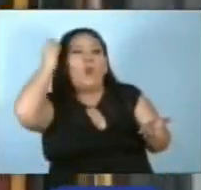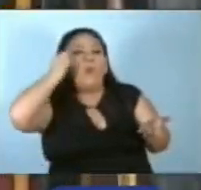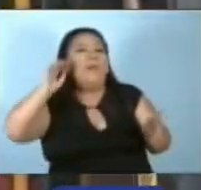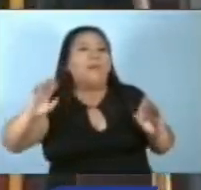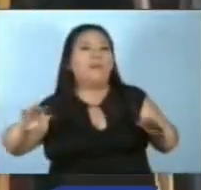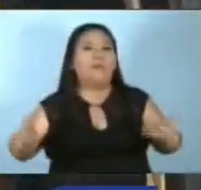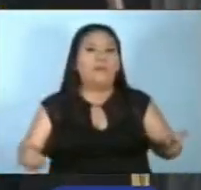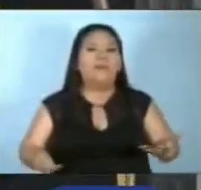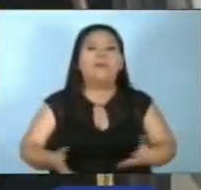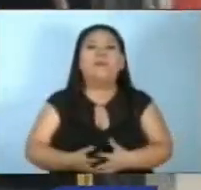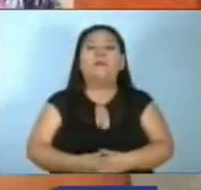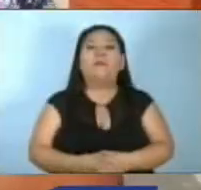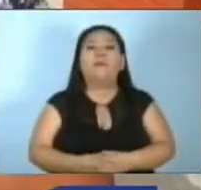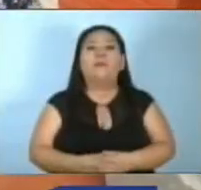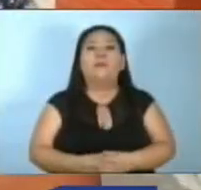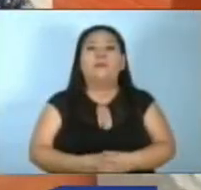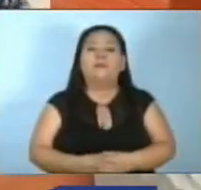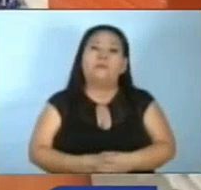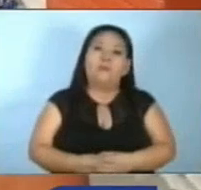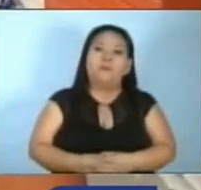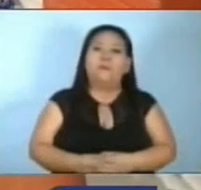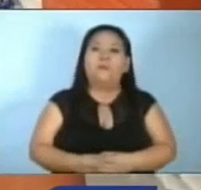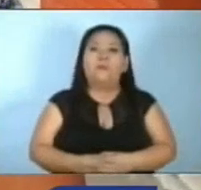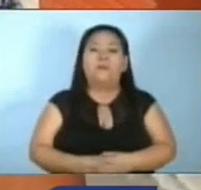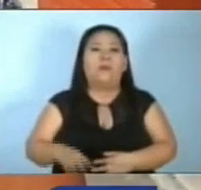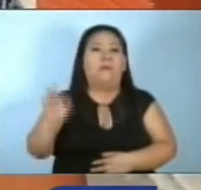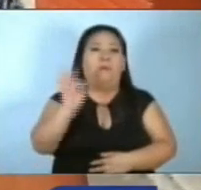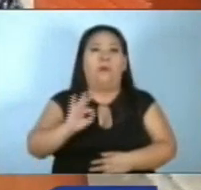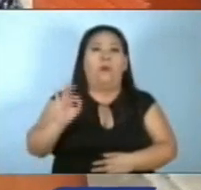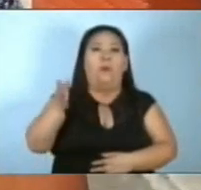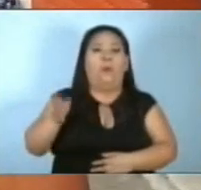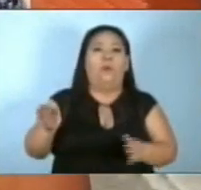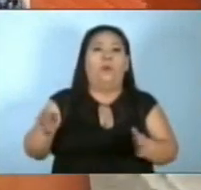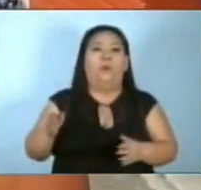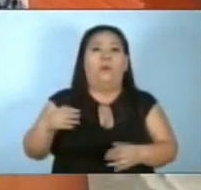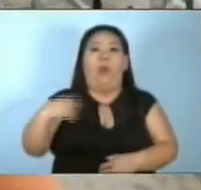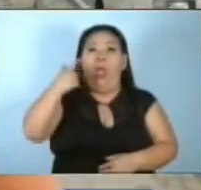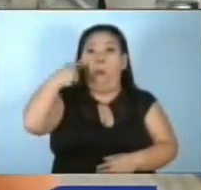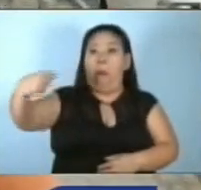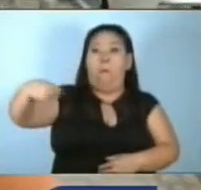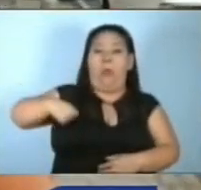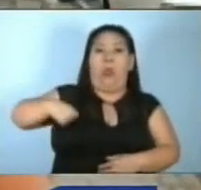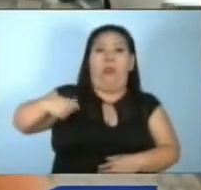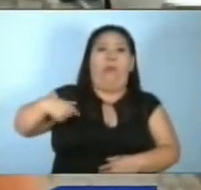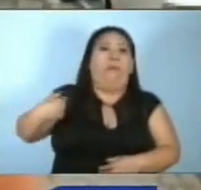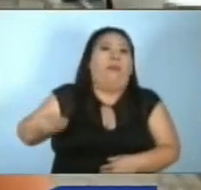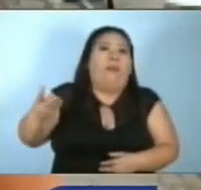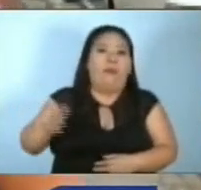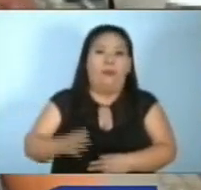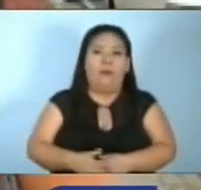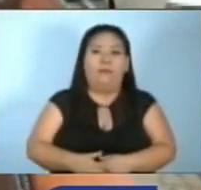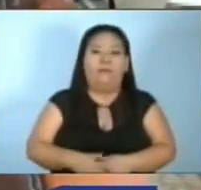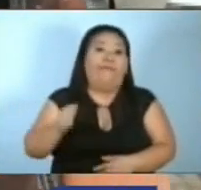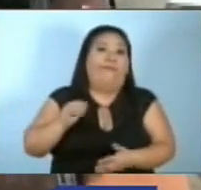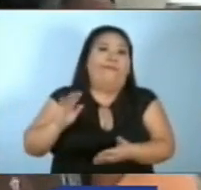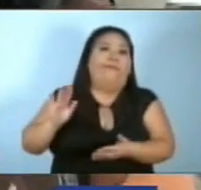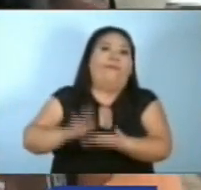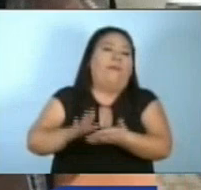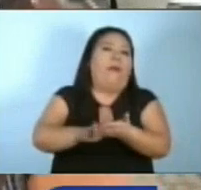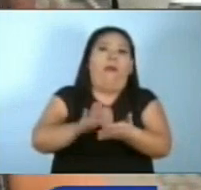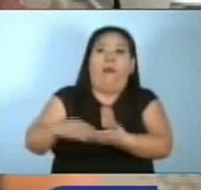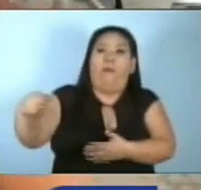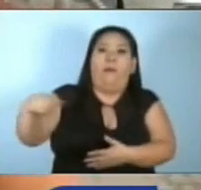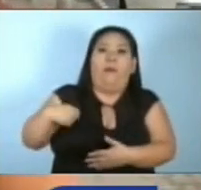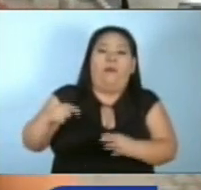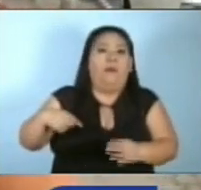que brindaron durante las pasadas elecciones. Con imágenes de Juan Castellanos, un reporte de Iliana Leiva para